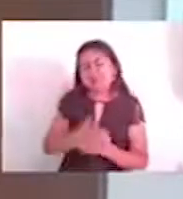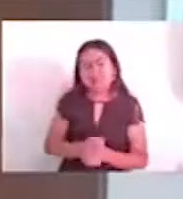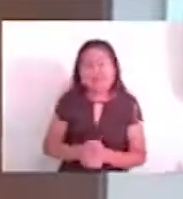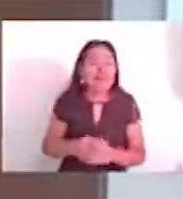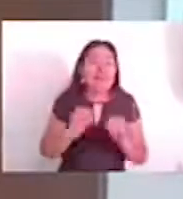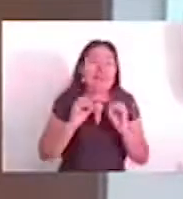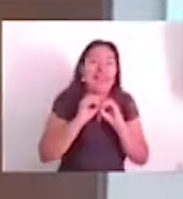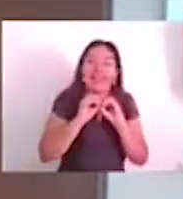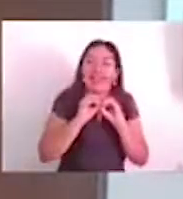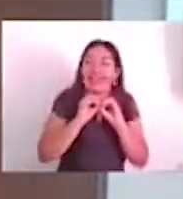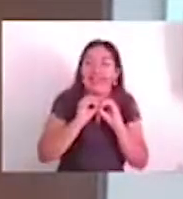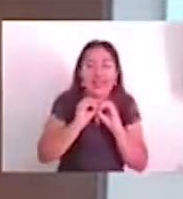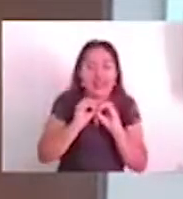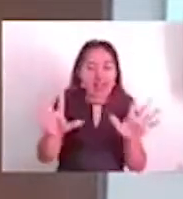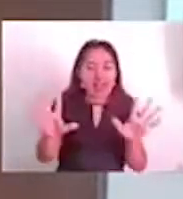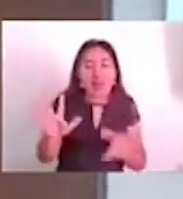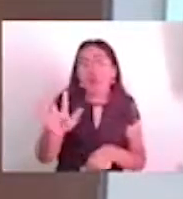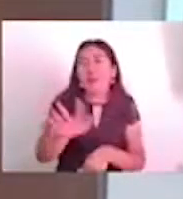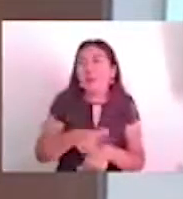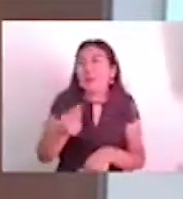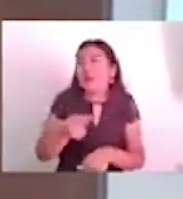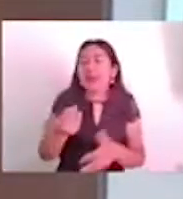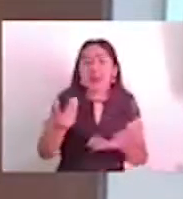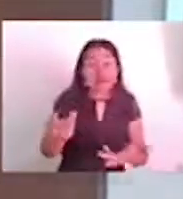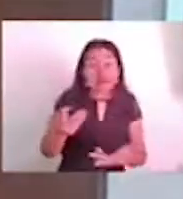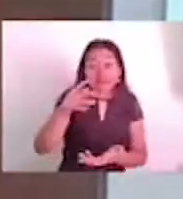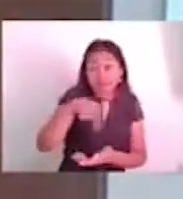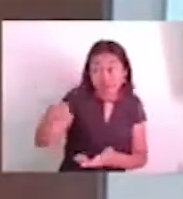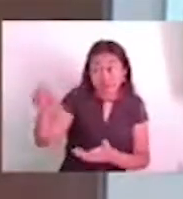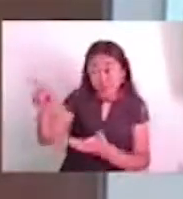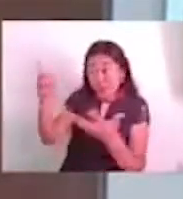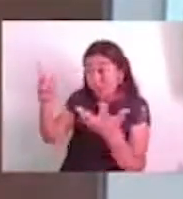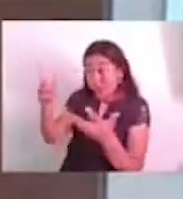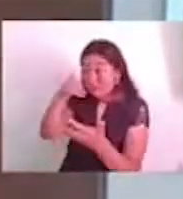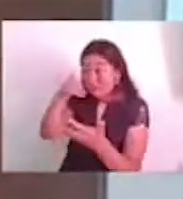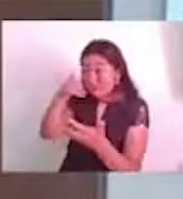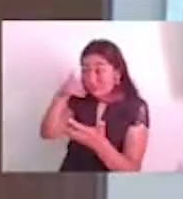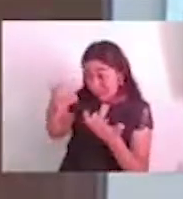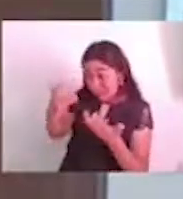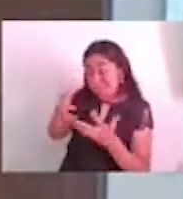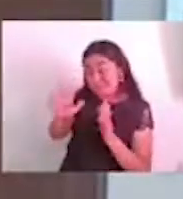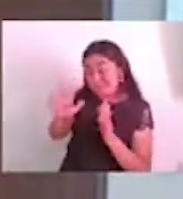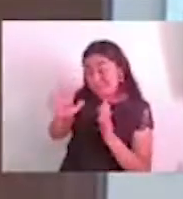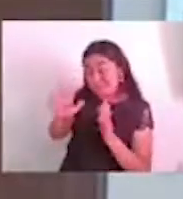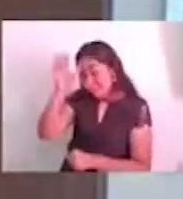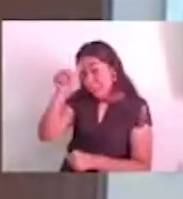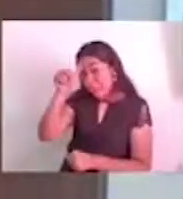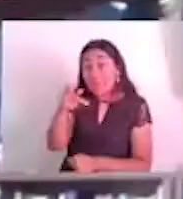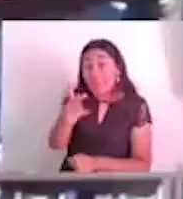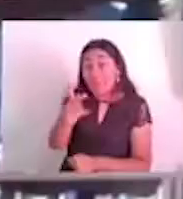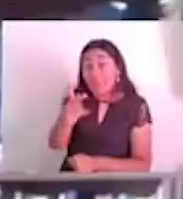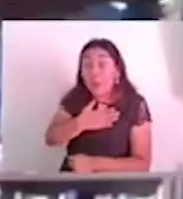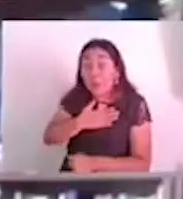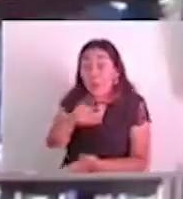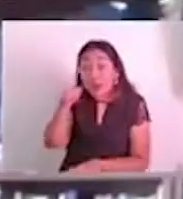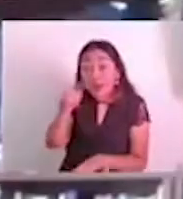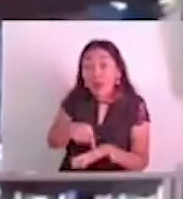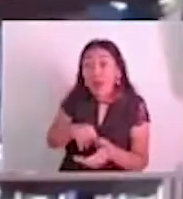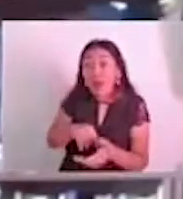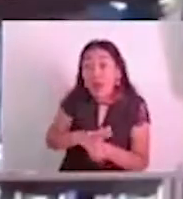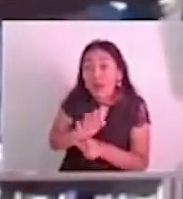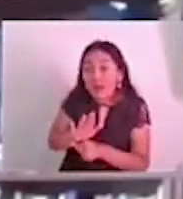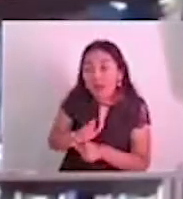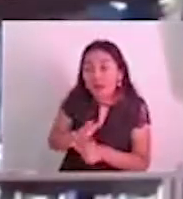porque finalmente, ok, hago lo que quieres, pero aquí está. Finalmente en lo que yo creo, ¿no? Sí, hasta la inserción